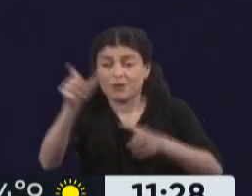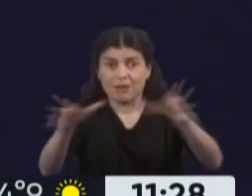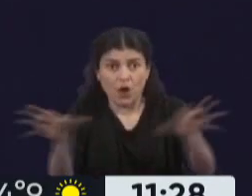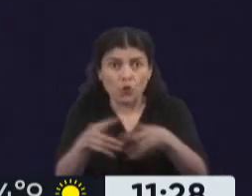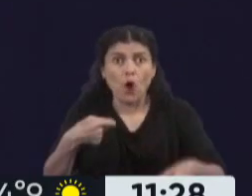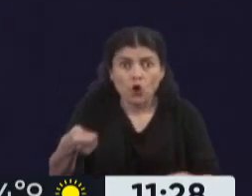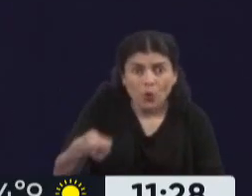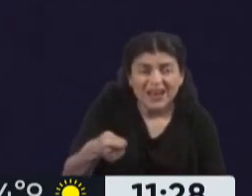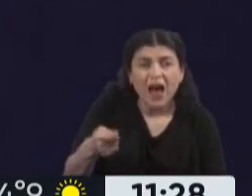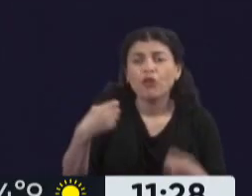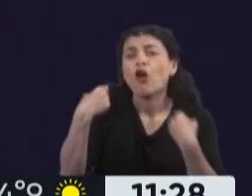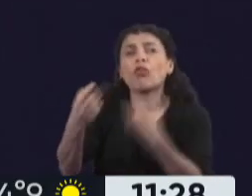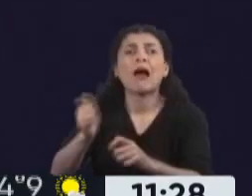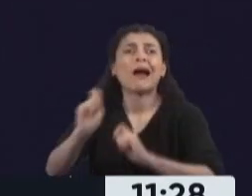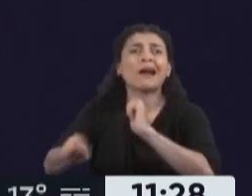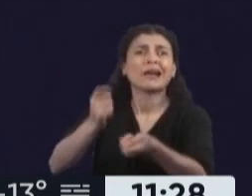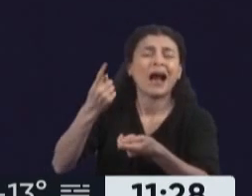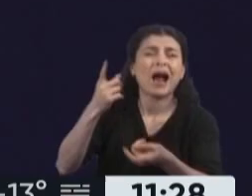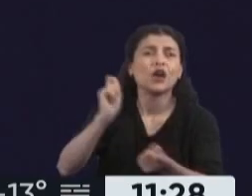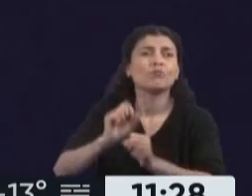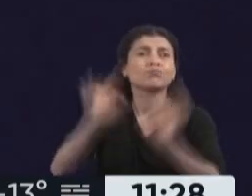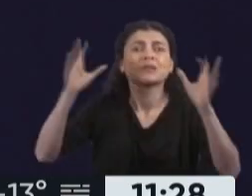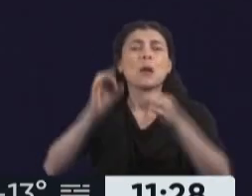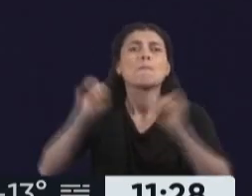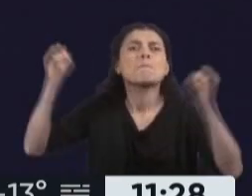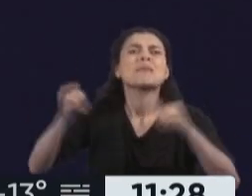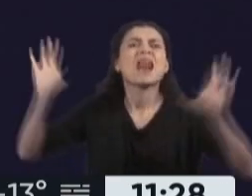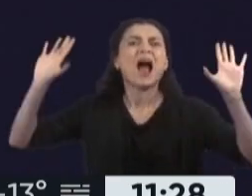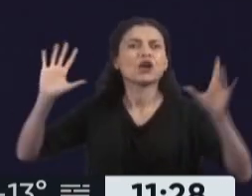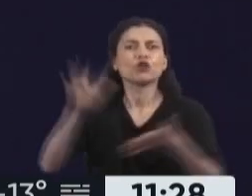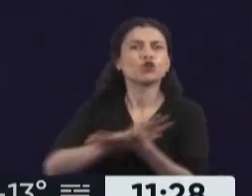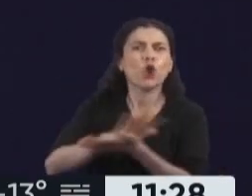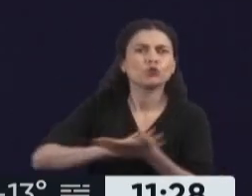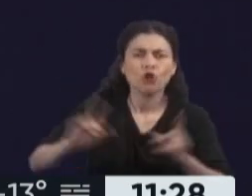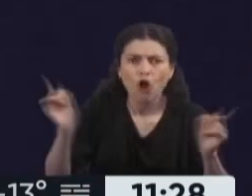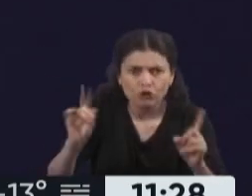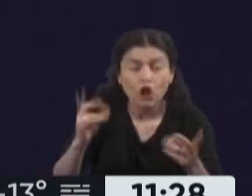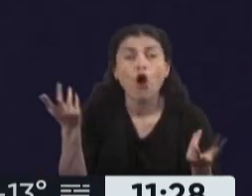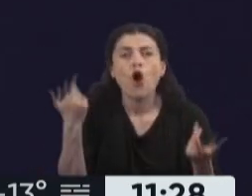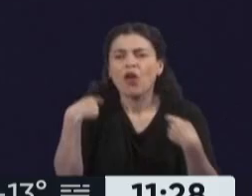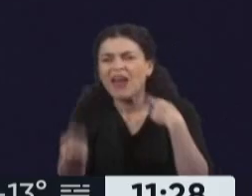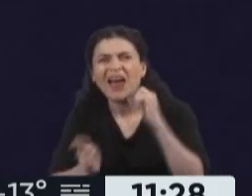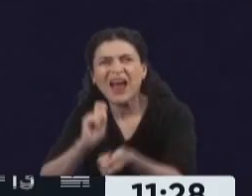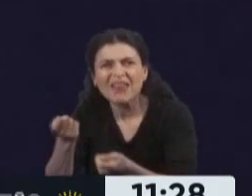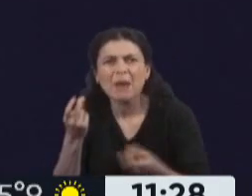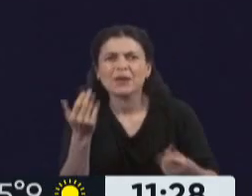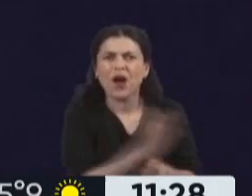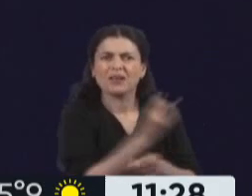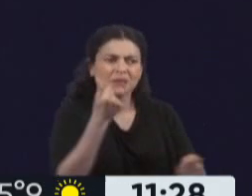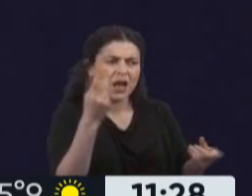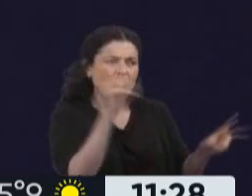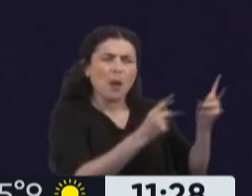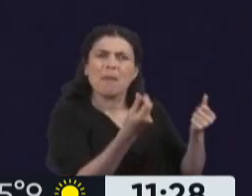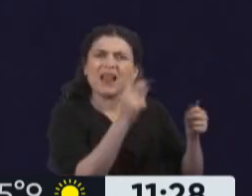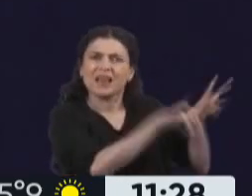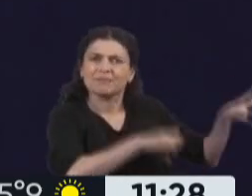ocurrió tomar determinada decisión de asignar recursos que nadie sabe de dónde salen, porque incluso creo que lo he charlado,